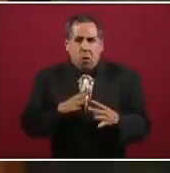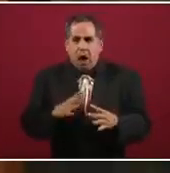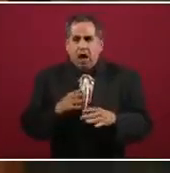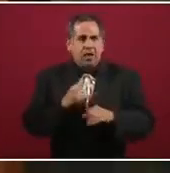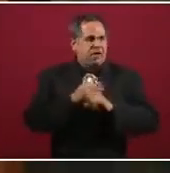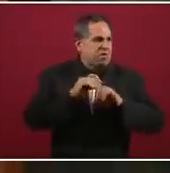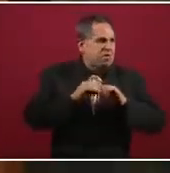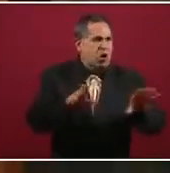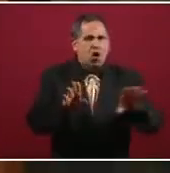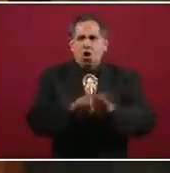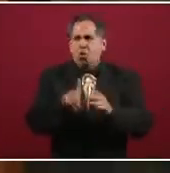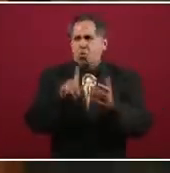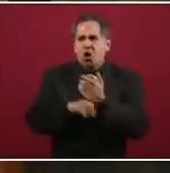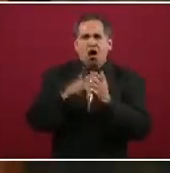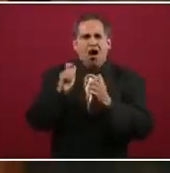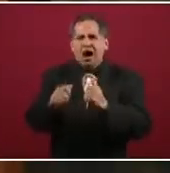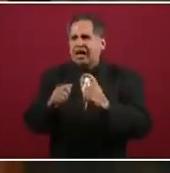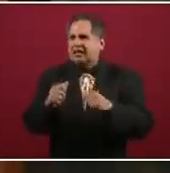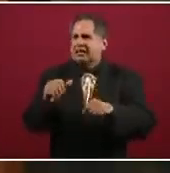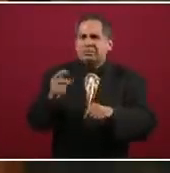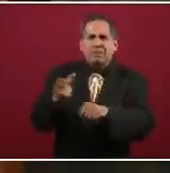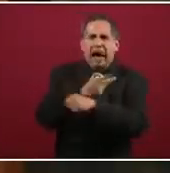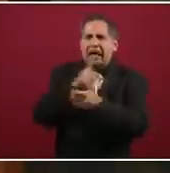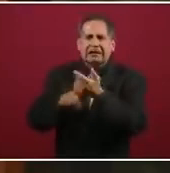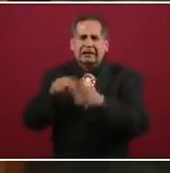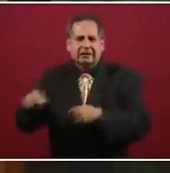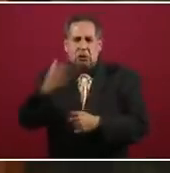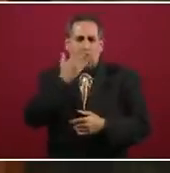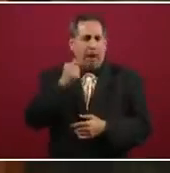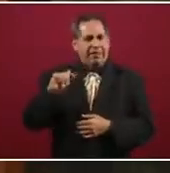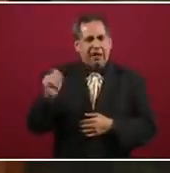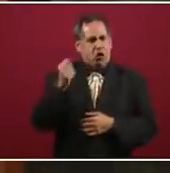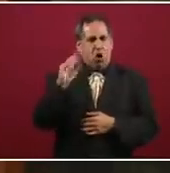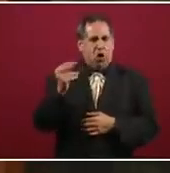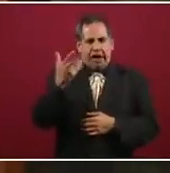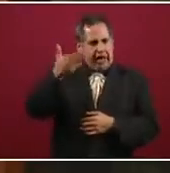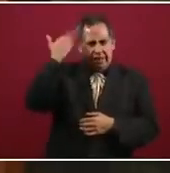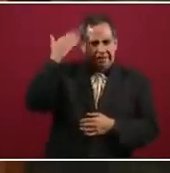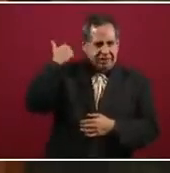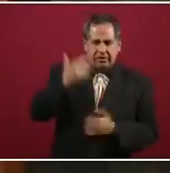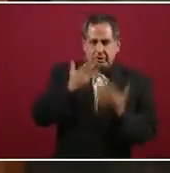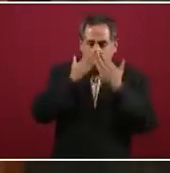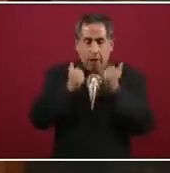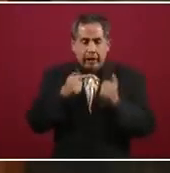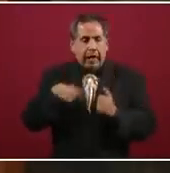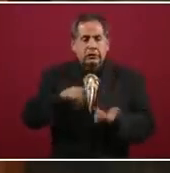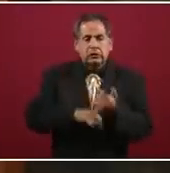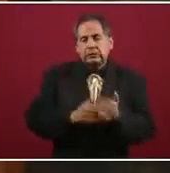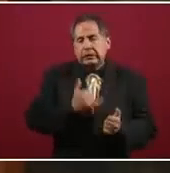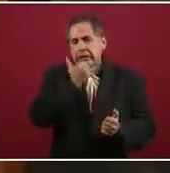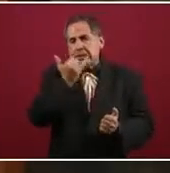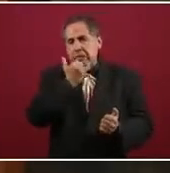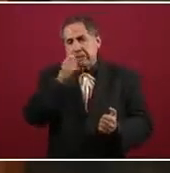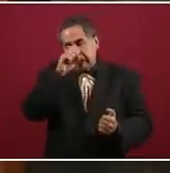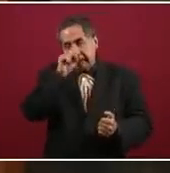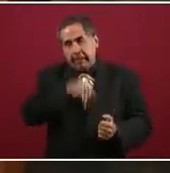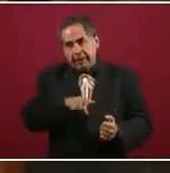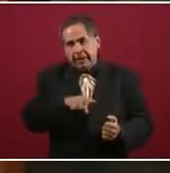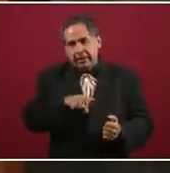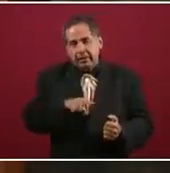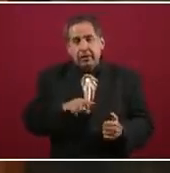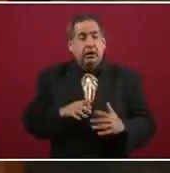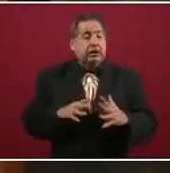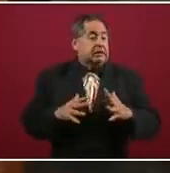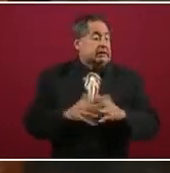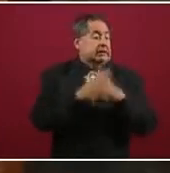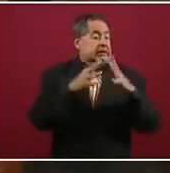informar cómo estaba el tráfico, cómo estaban sucediendo las cosas. Y como seres humanos también tenían errores. Es así que la lucha ya no se